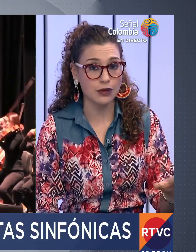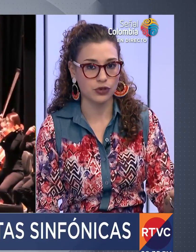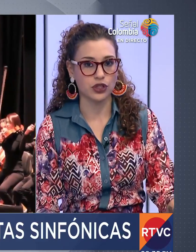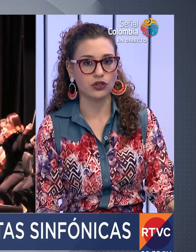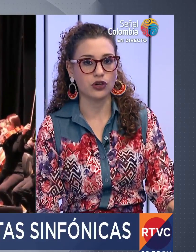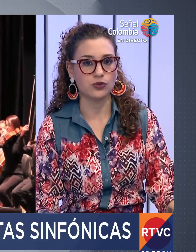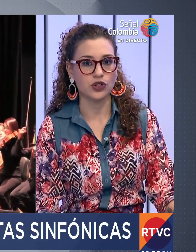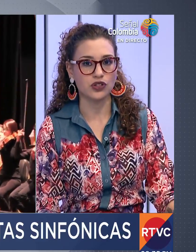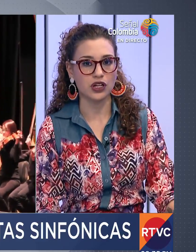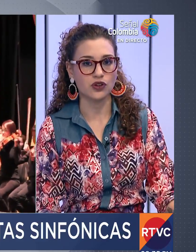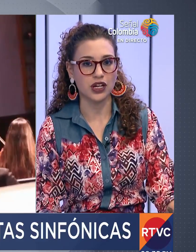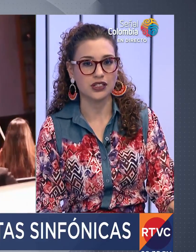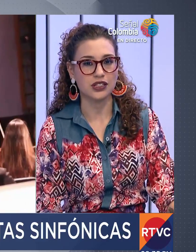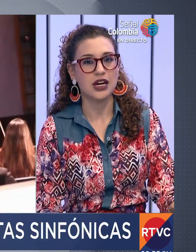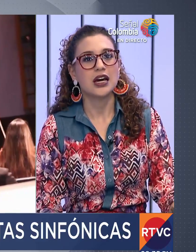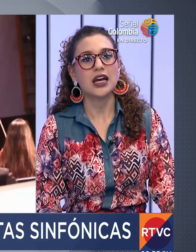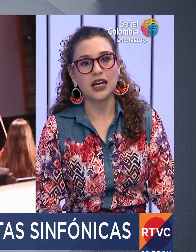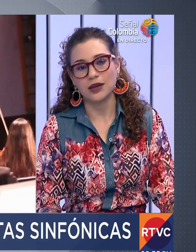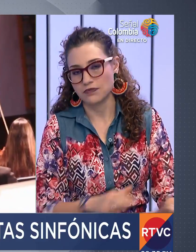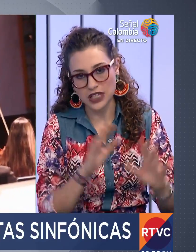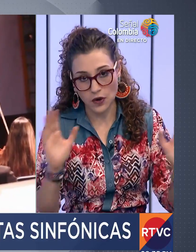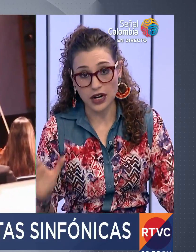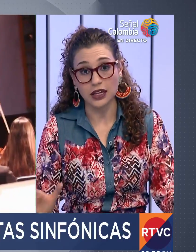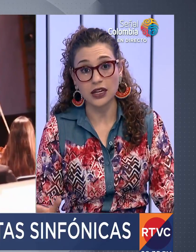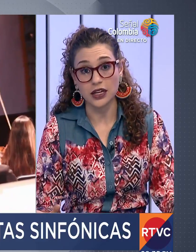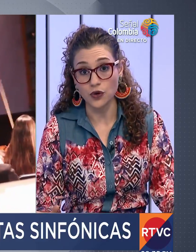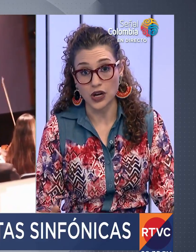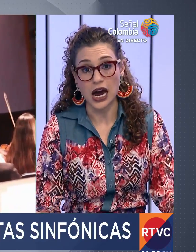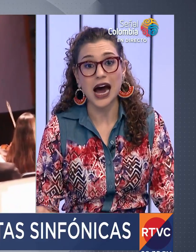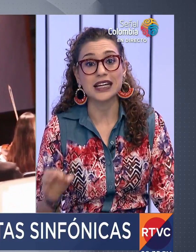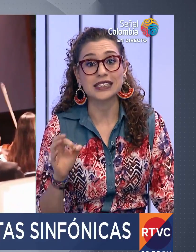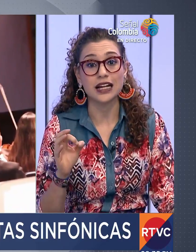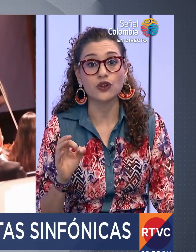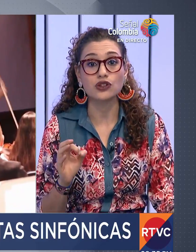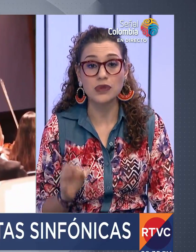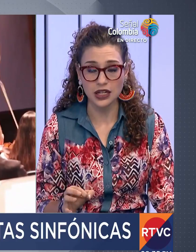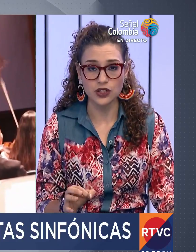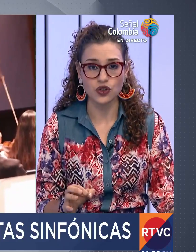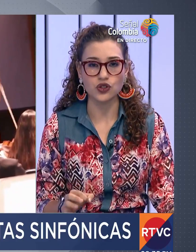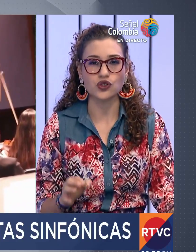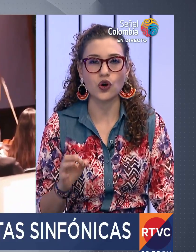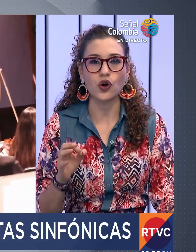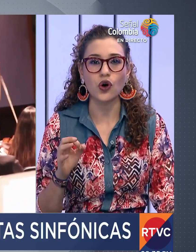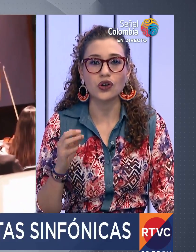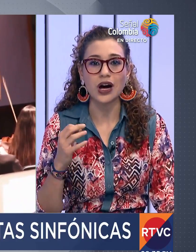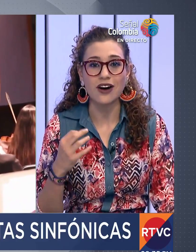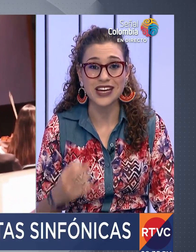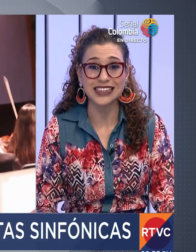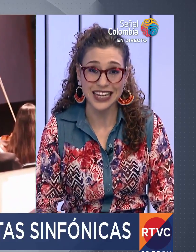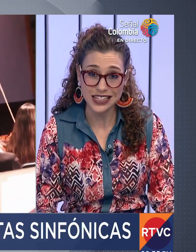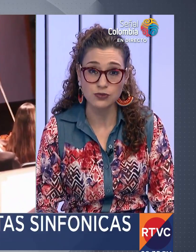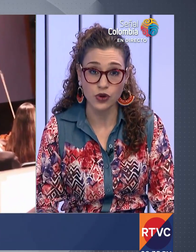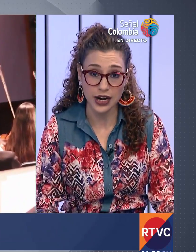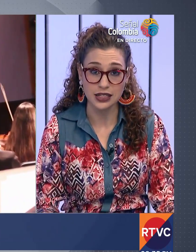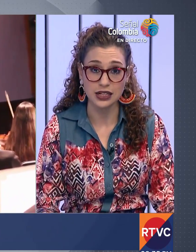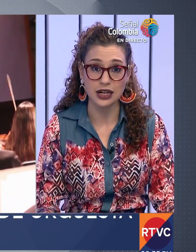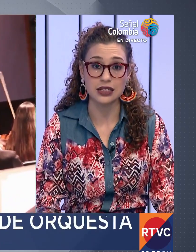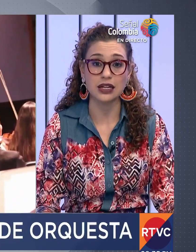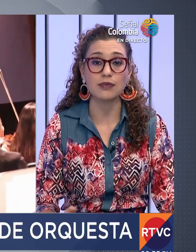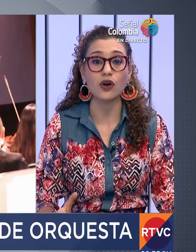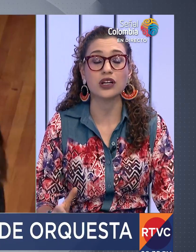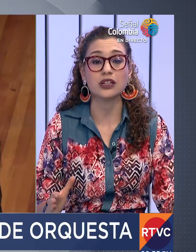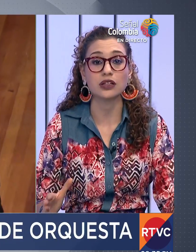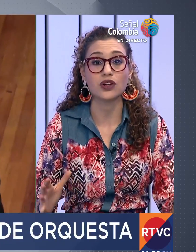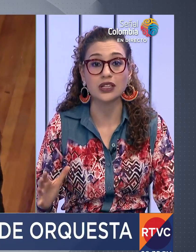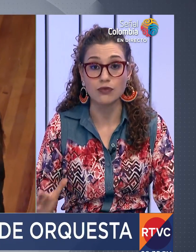al 30% de los músicos de las orquestas. Y ni hablar de dirigir una. Hasta el 2018 solo había 3 mujeres en la